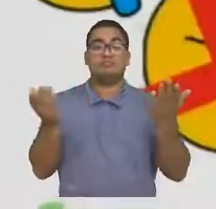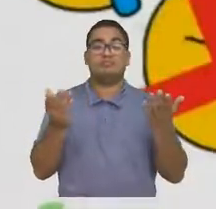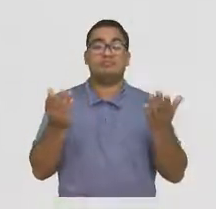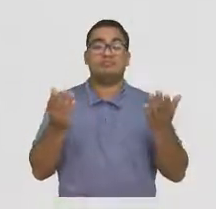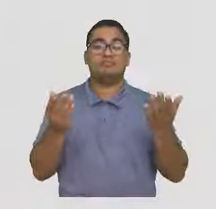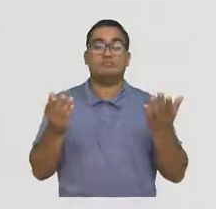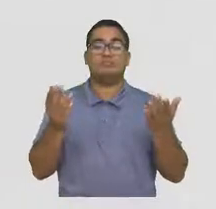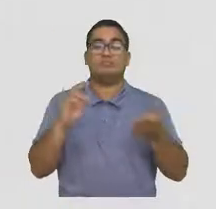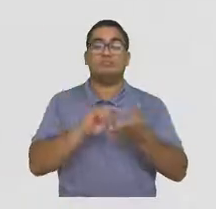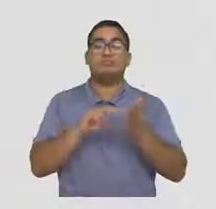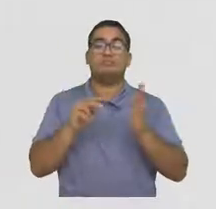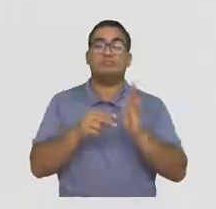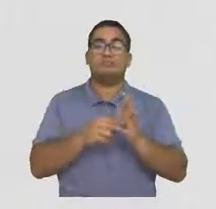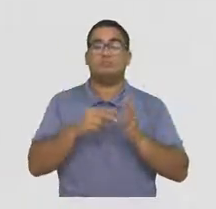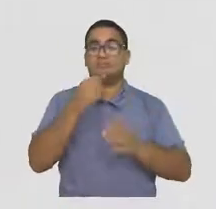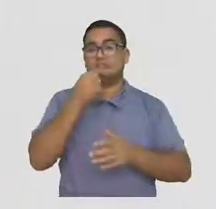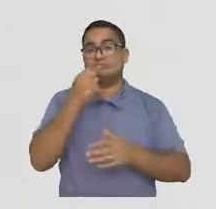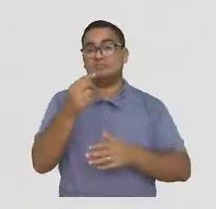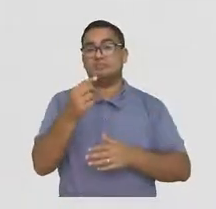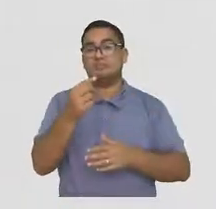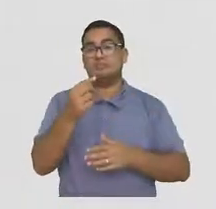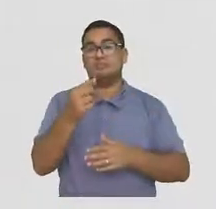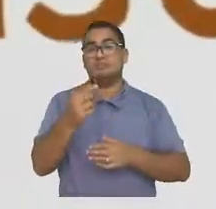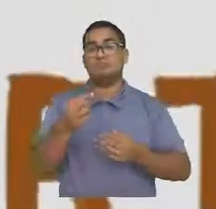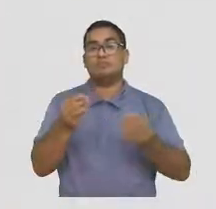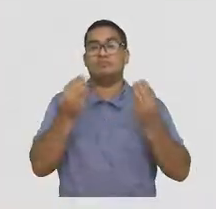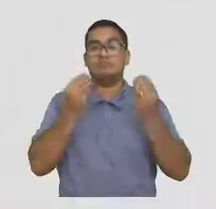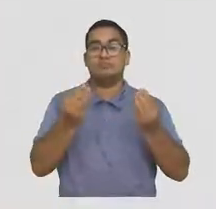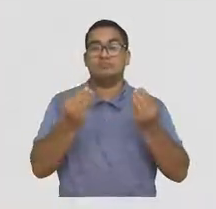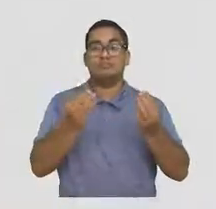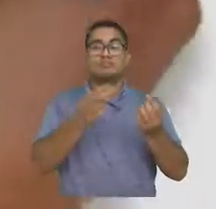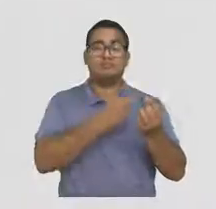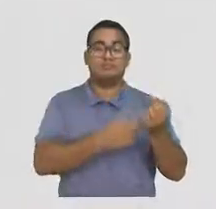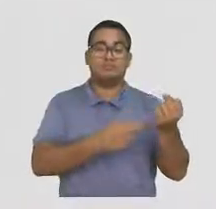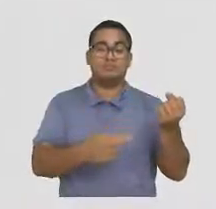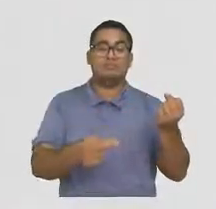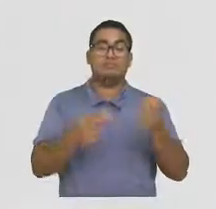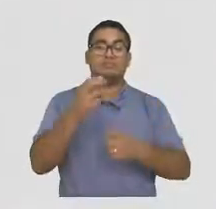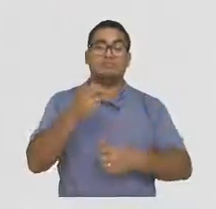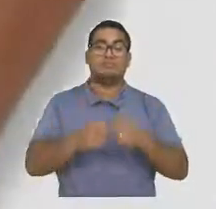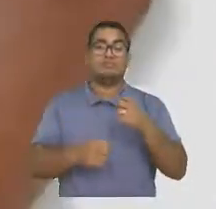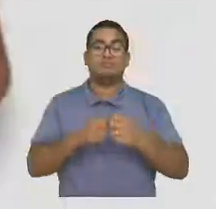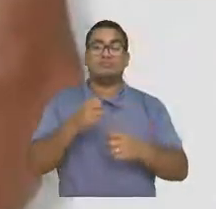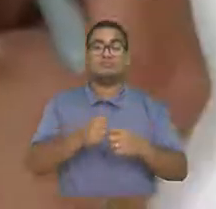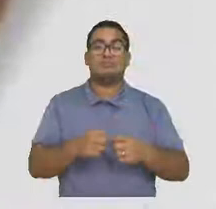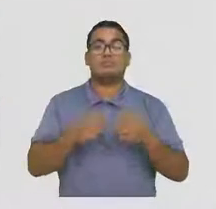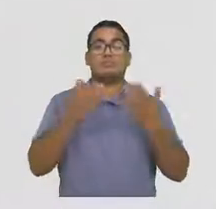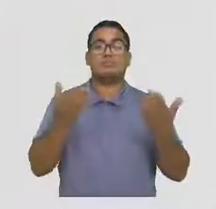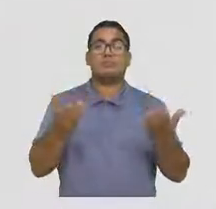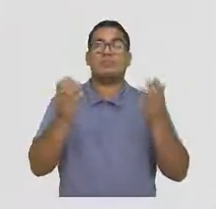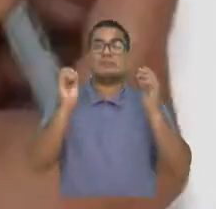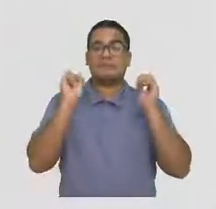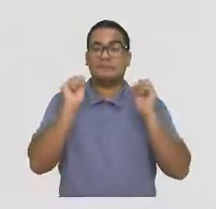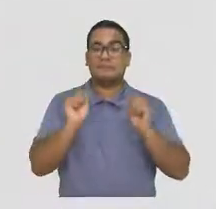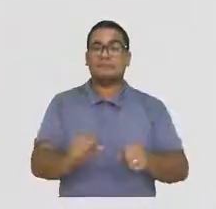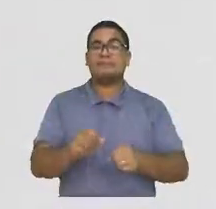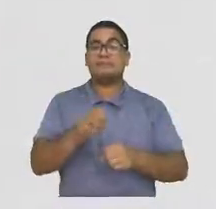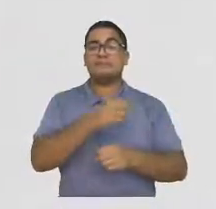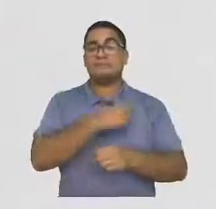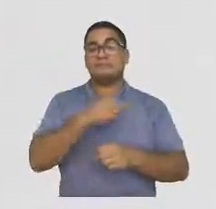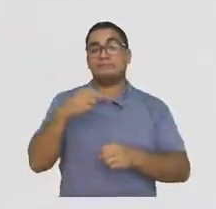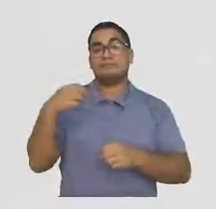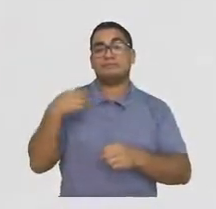se contraen y eso comienza a generar más torrente sanguíneo, más líquido, para poder vos hacerle frente al